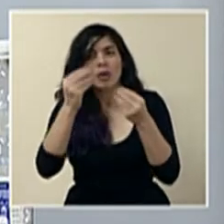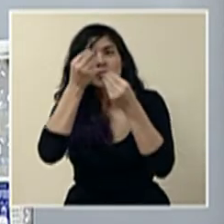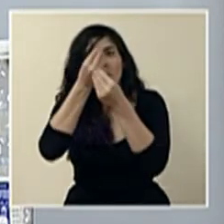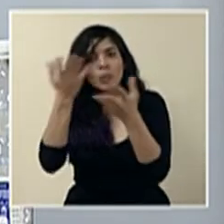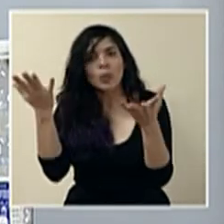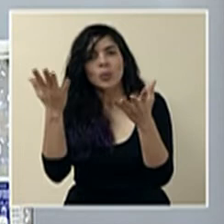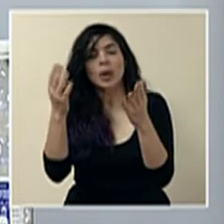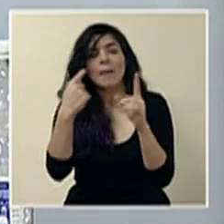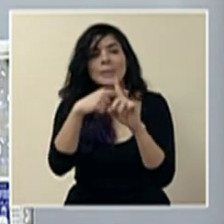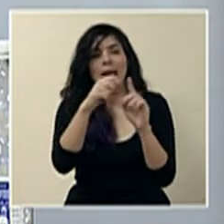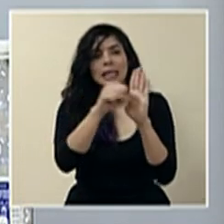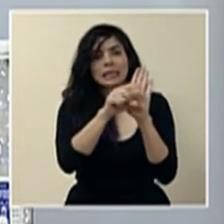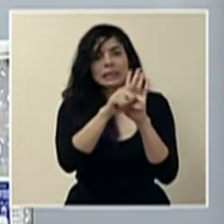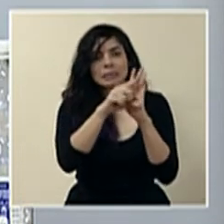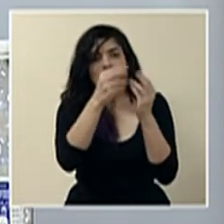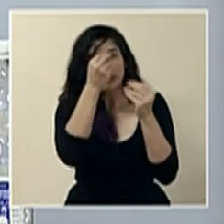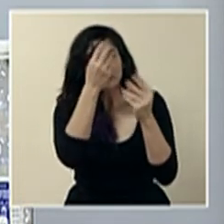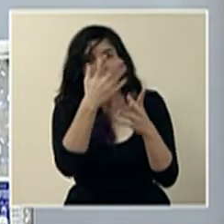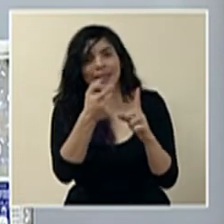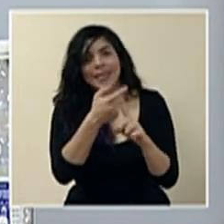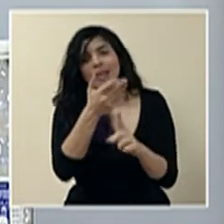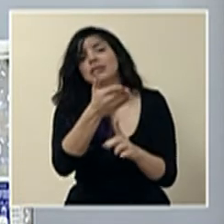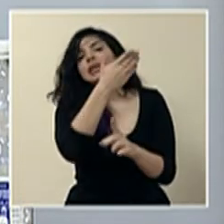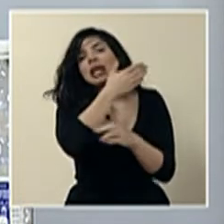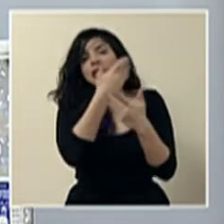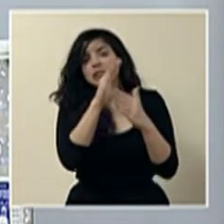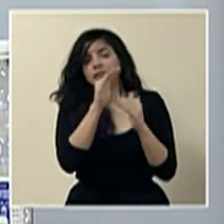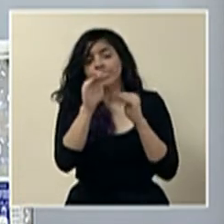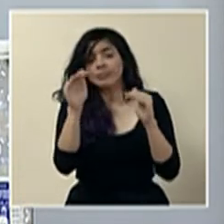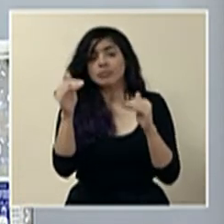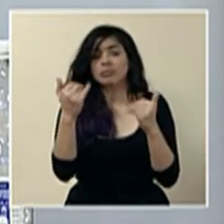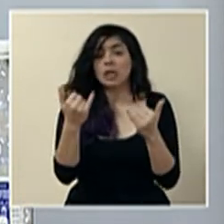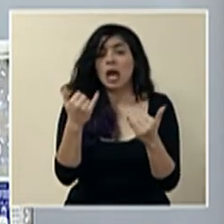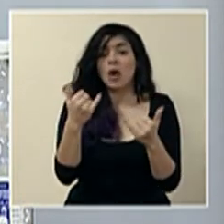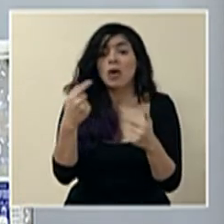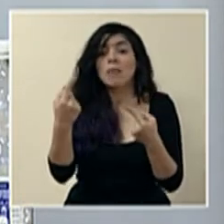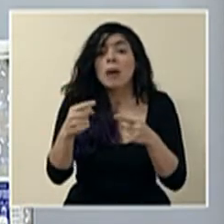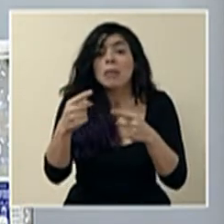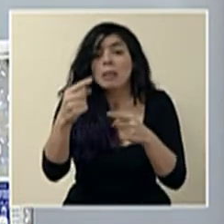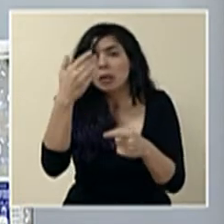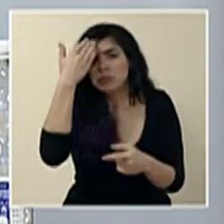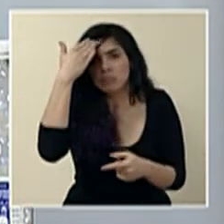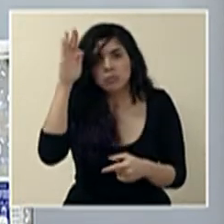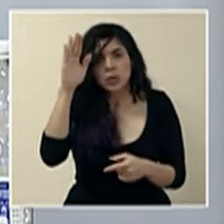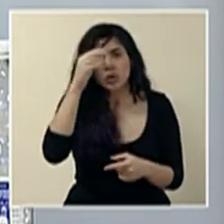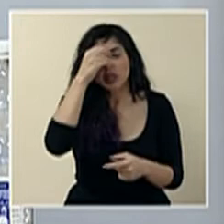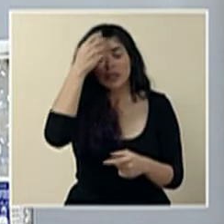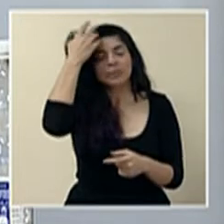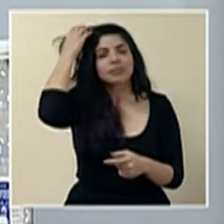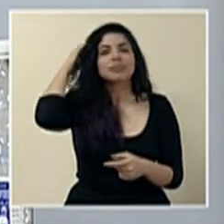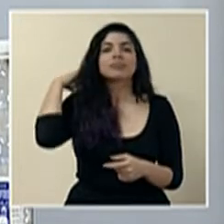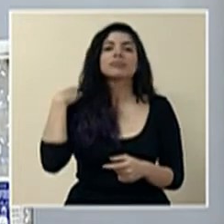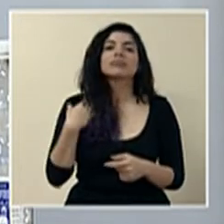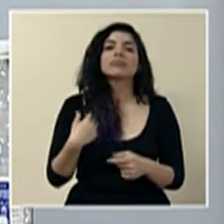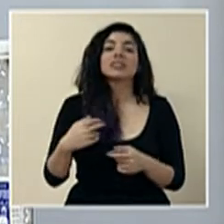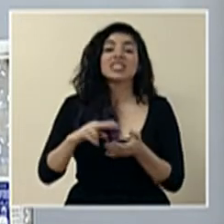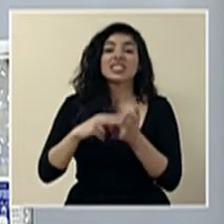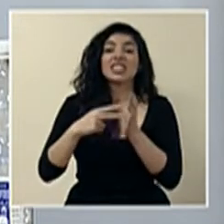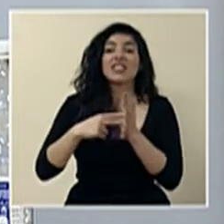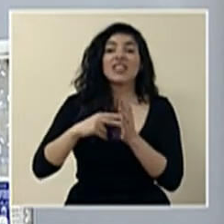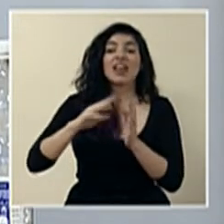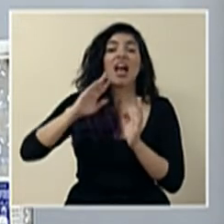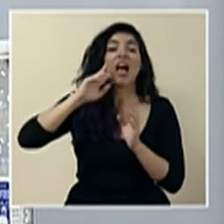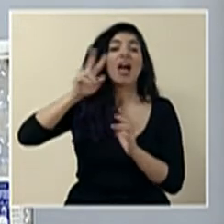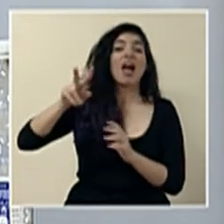pública y a la Asamblea Legislativa desde antes. No sabemos qué va a pasar y no descartamos la